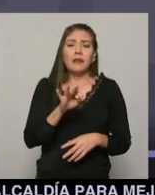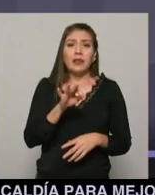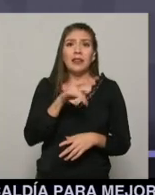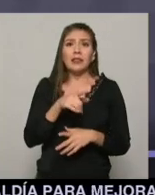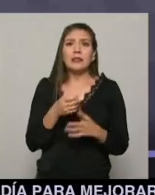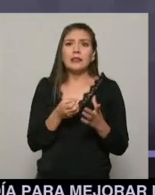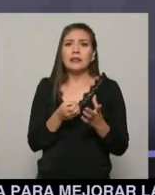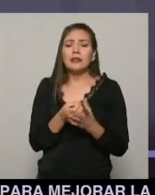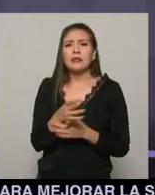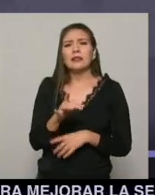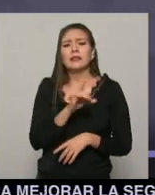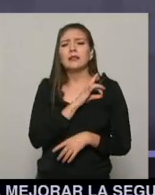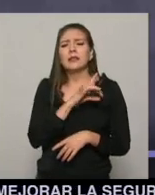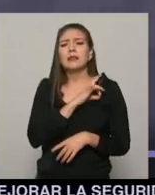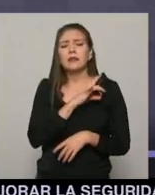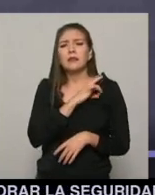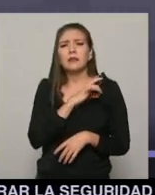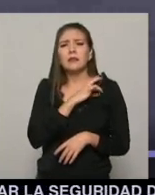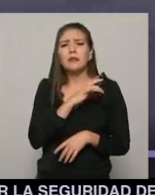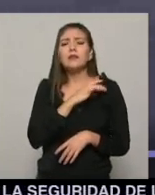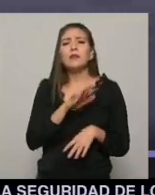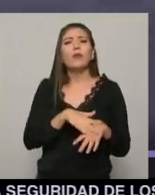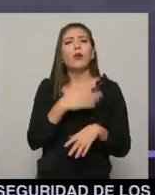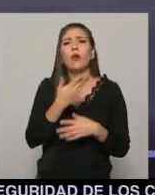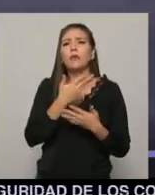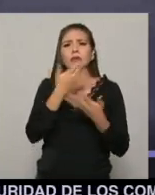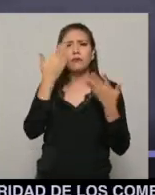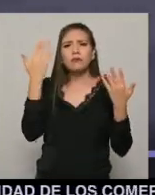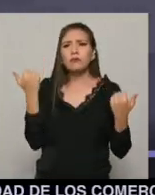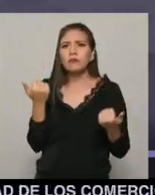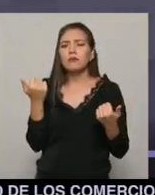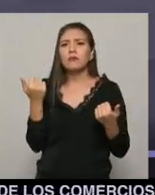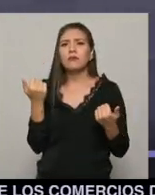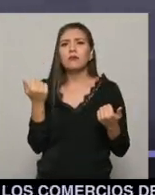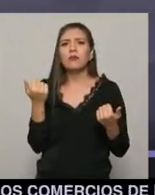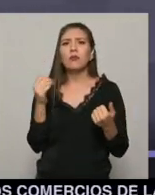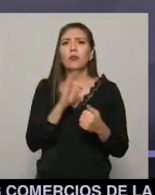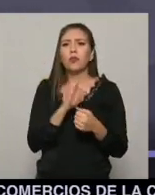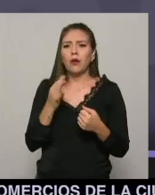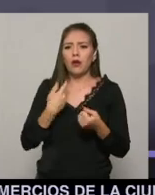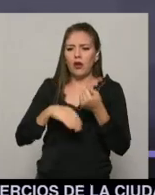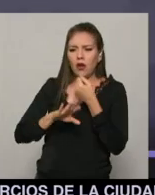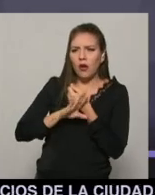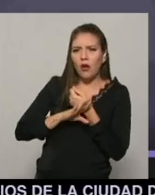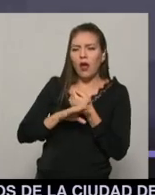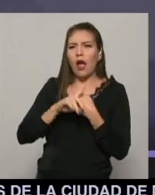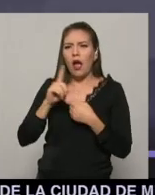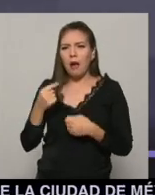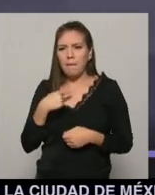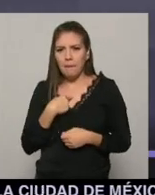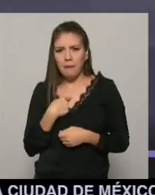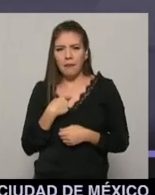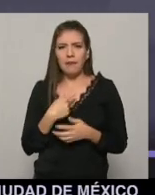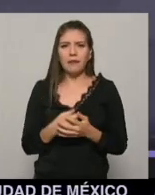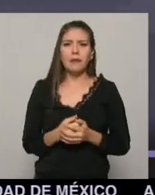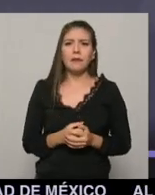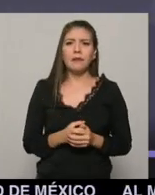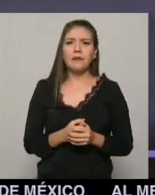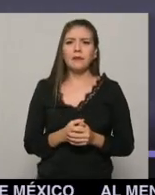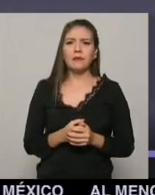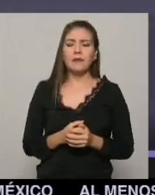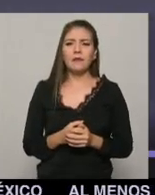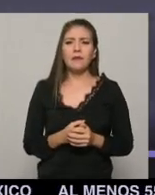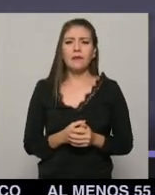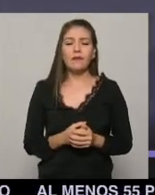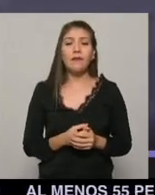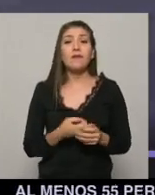aterrorizada actualmente porque ya no sabe si va a ser atacada. De tal manera que este es un